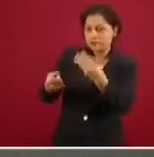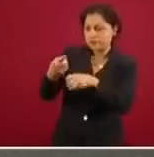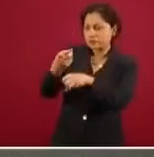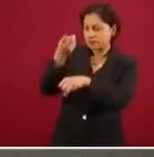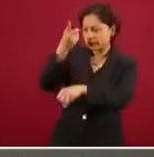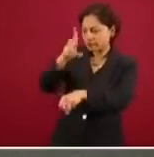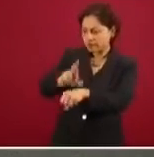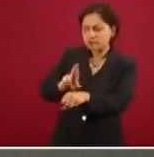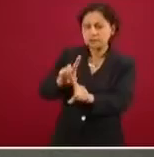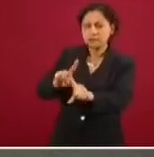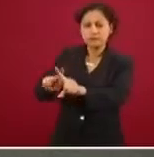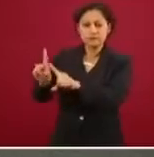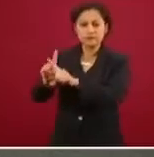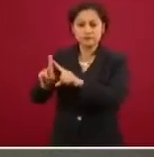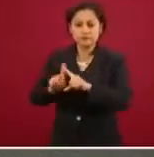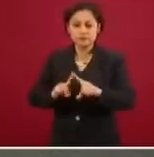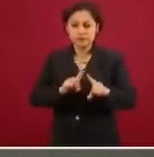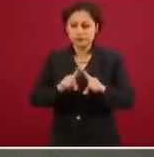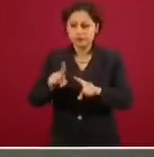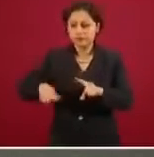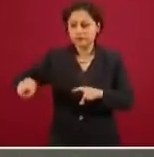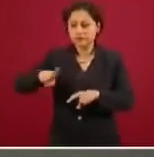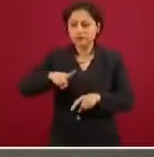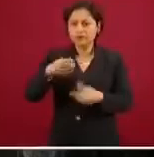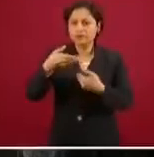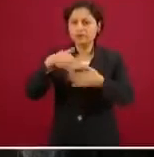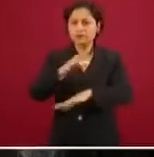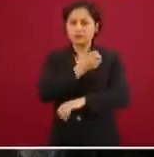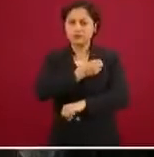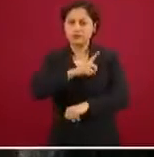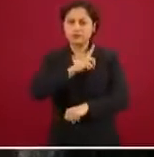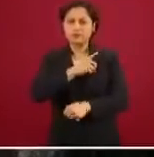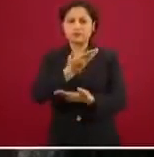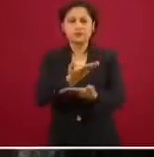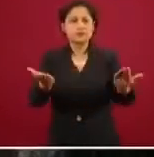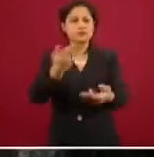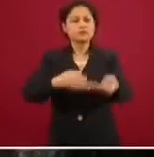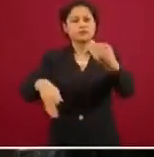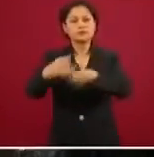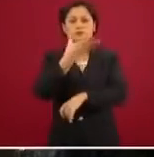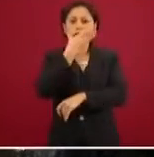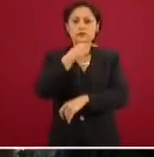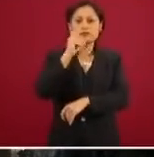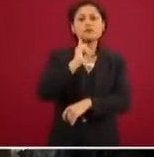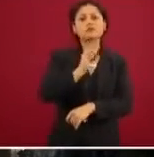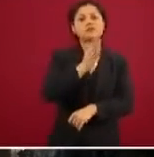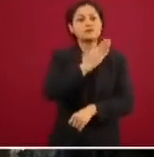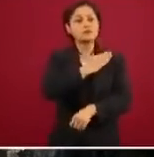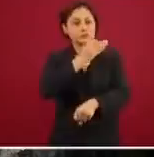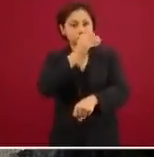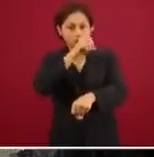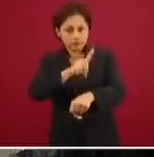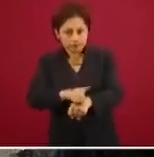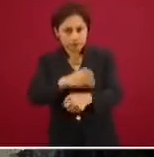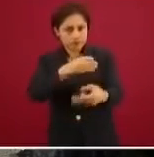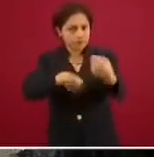directores de las instituciones de salud. Muy buenos días a todas y todos, buenos días a la ciudadanía.